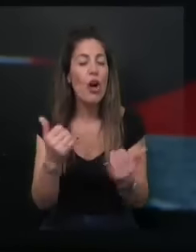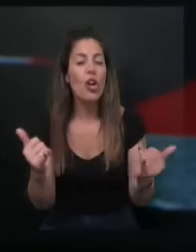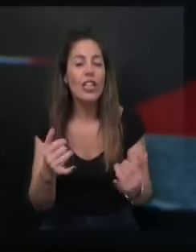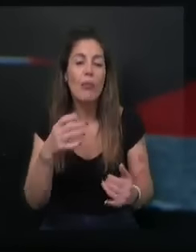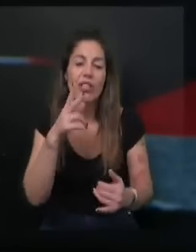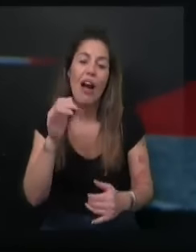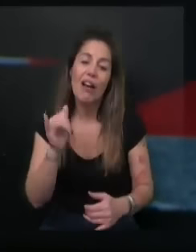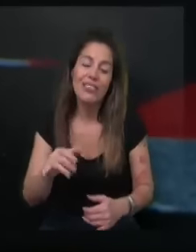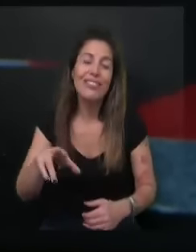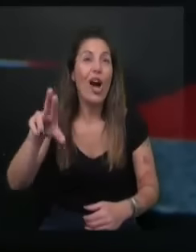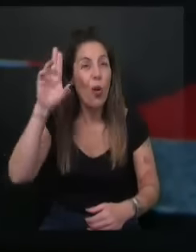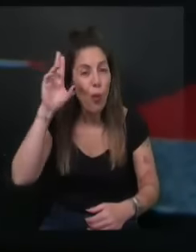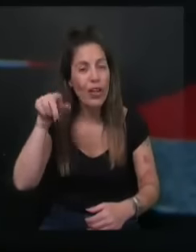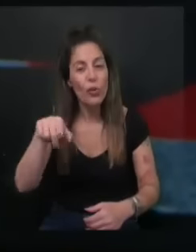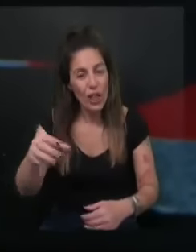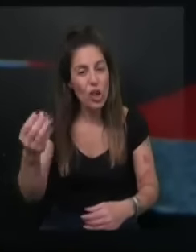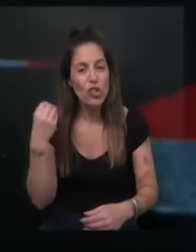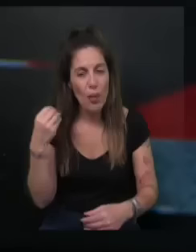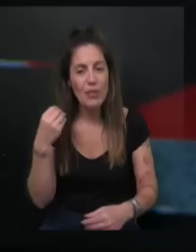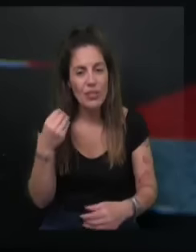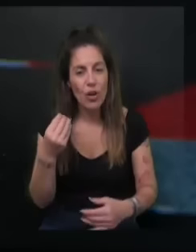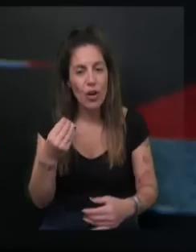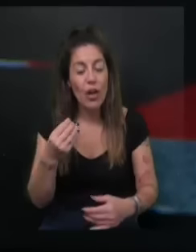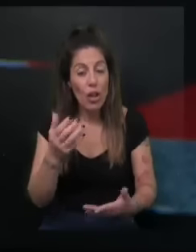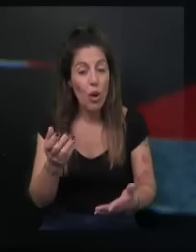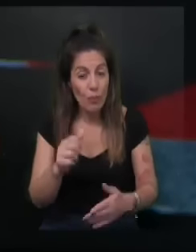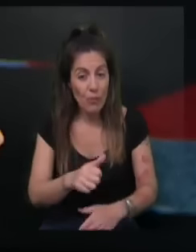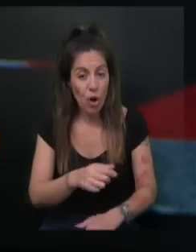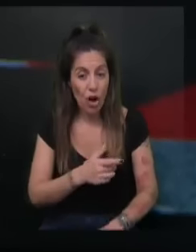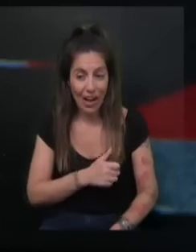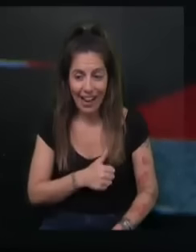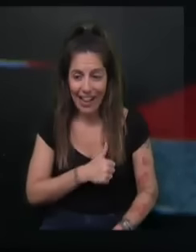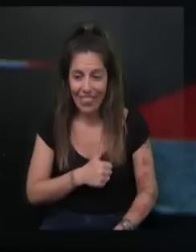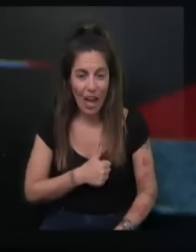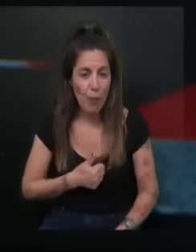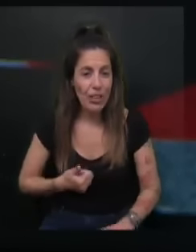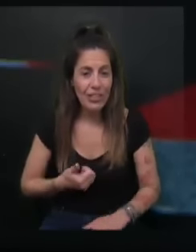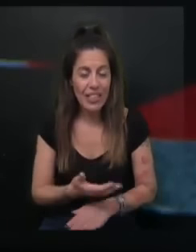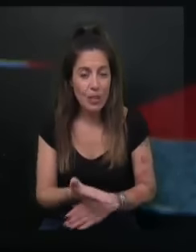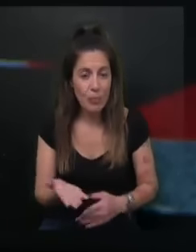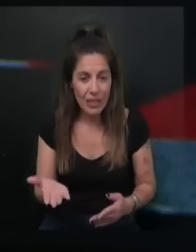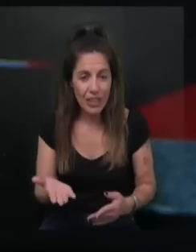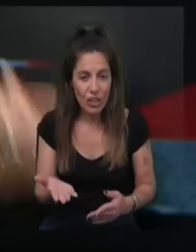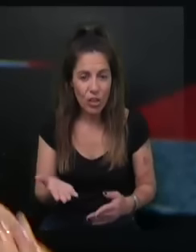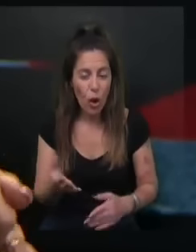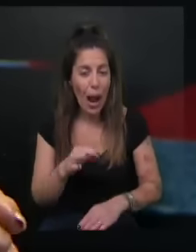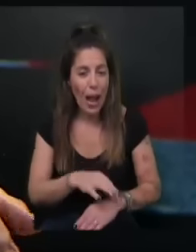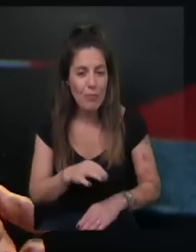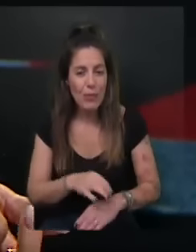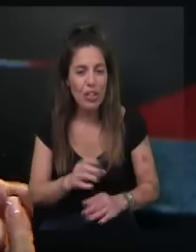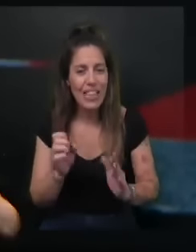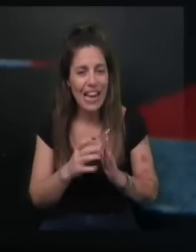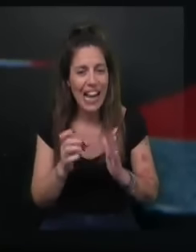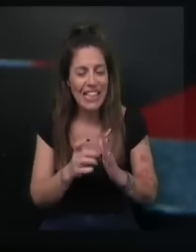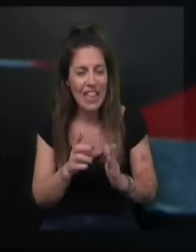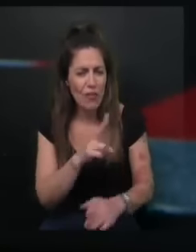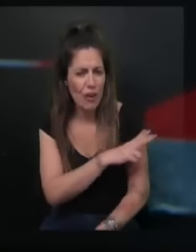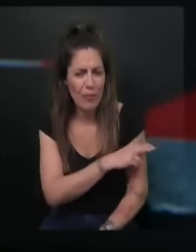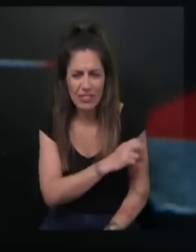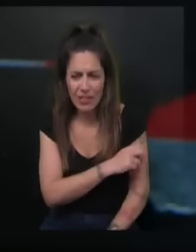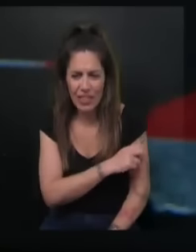u se acuerda que usted nos dio me pasó con Canadá dije buen no estás exigiendo al Cannabis de grado médico que tenga calidad farmacéutica